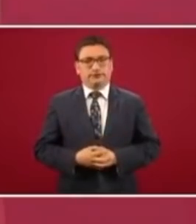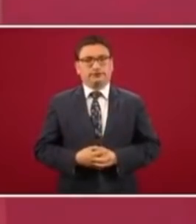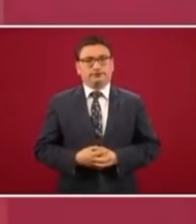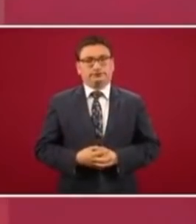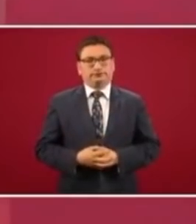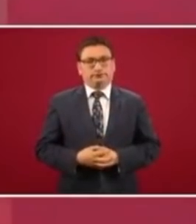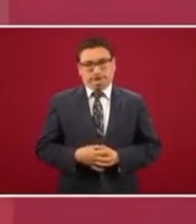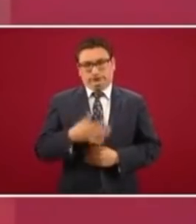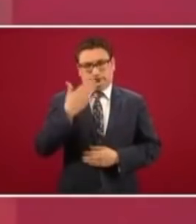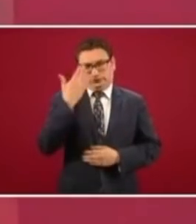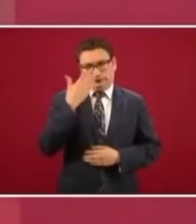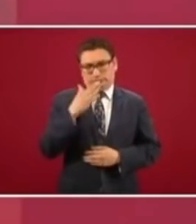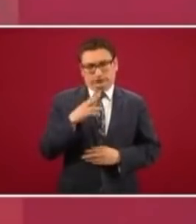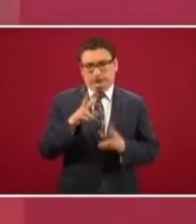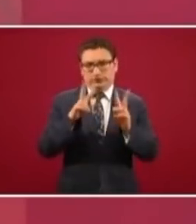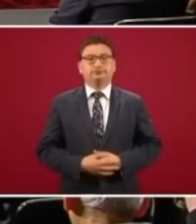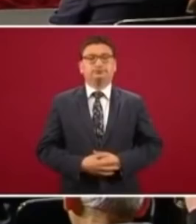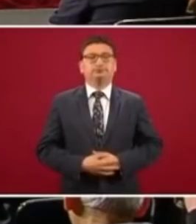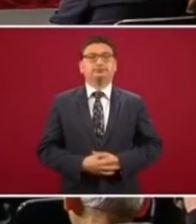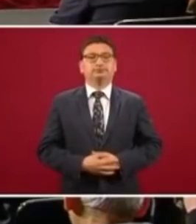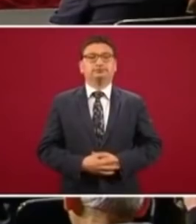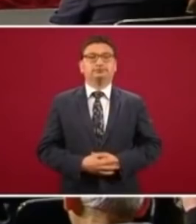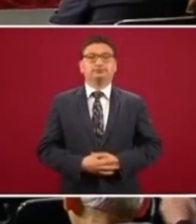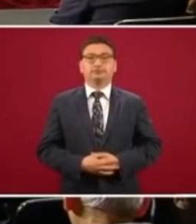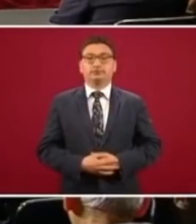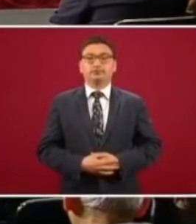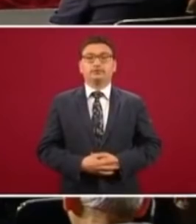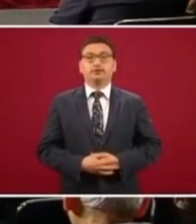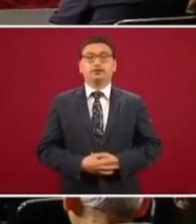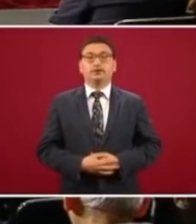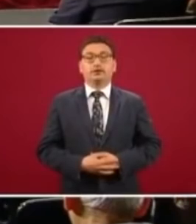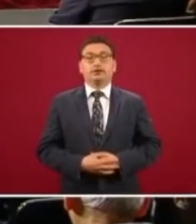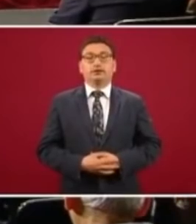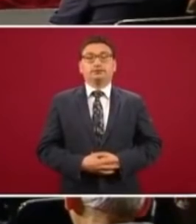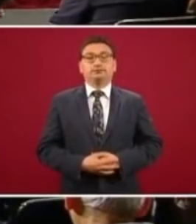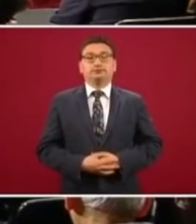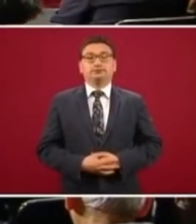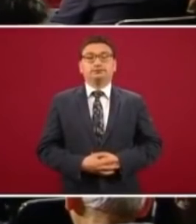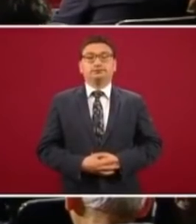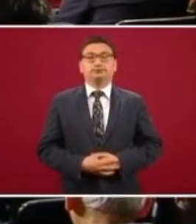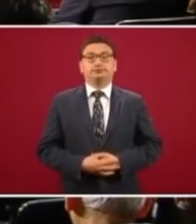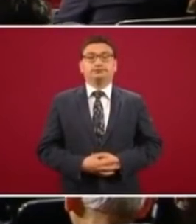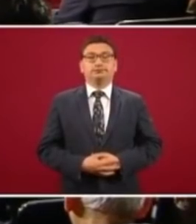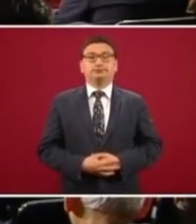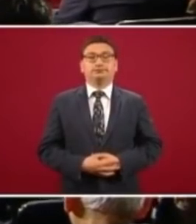además de que se ha dado la autorización de desembarque. Sharon Smog, Canal 14.